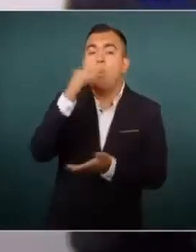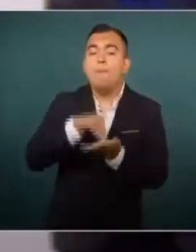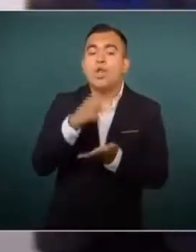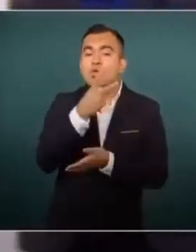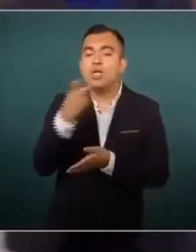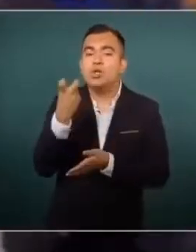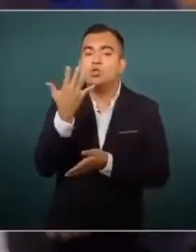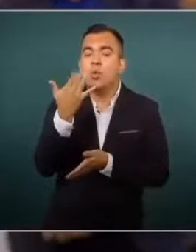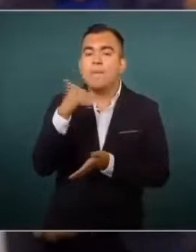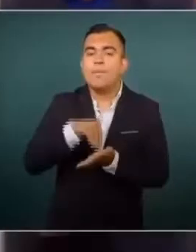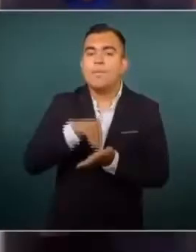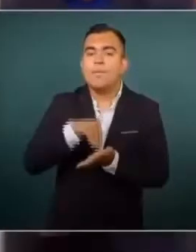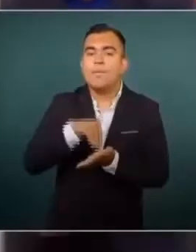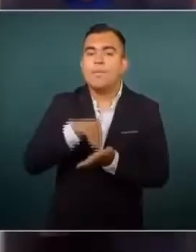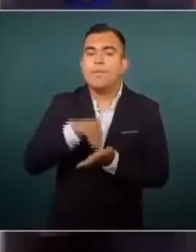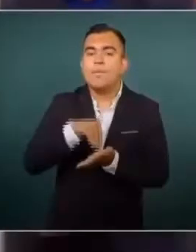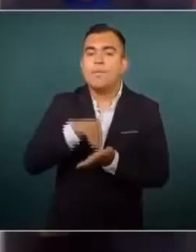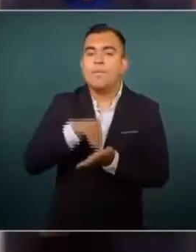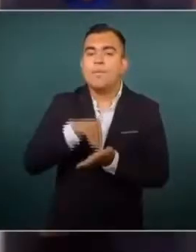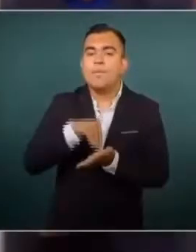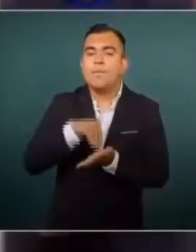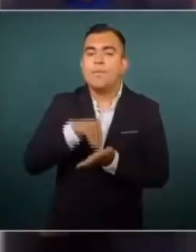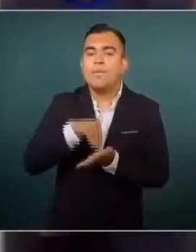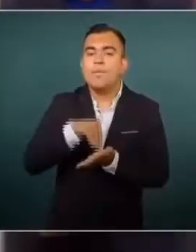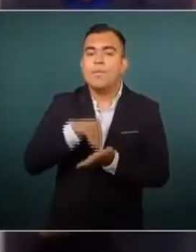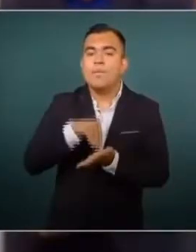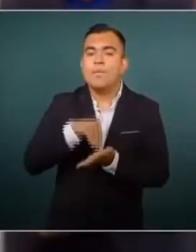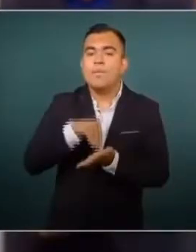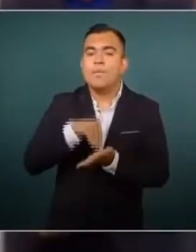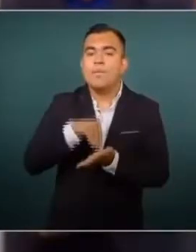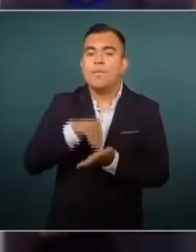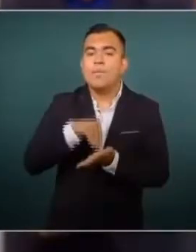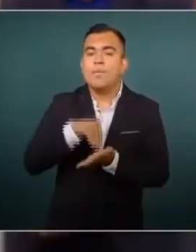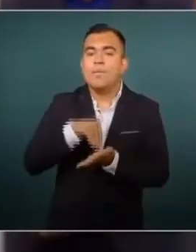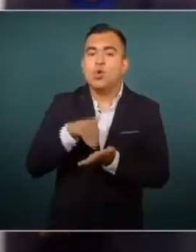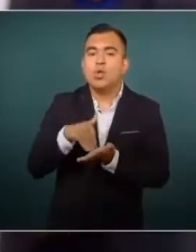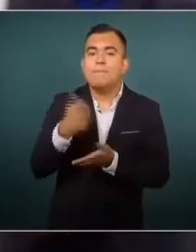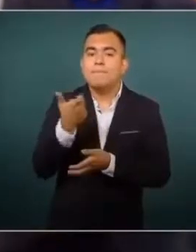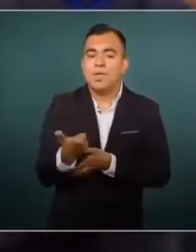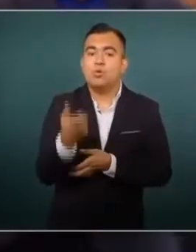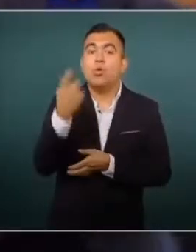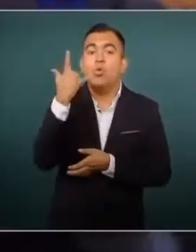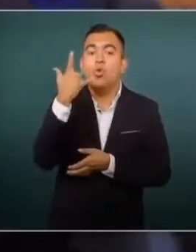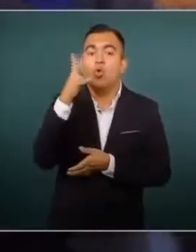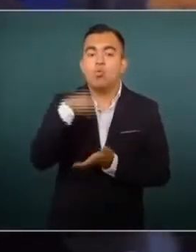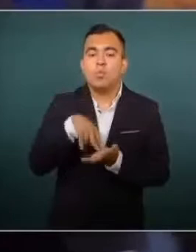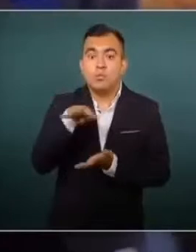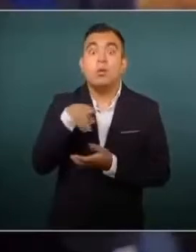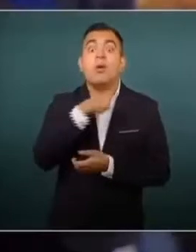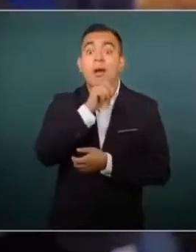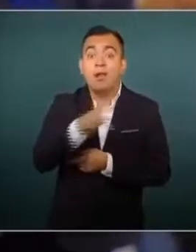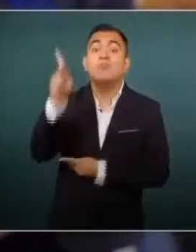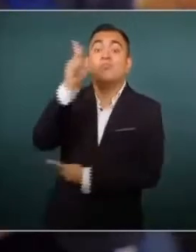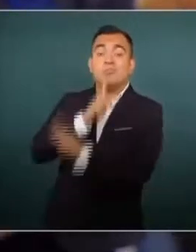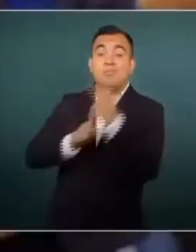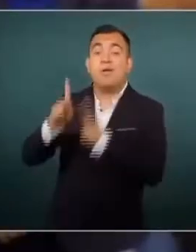En julio de 2019, and in July 2019 Jalisco pide un préstamo para refinanciar deuda pública